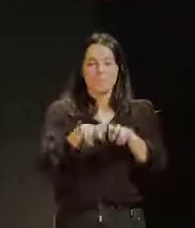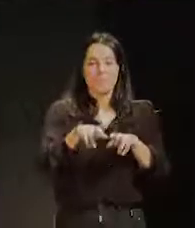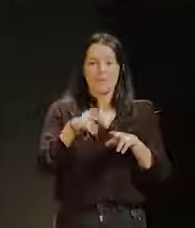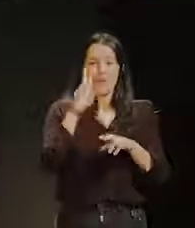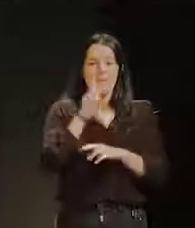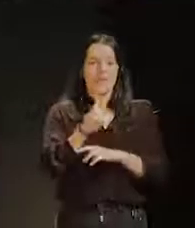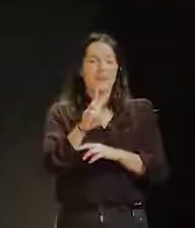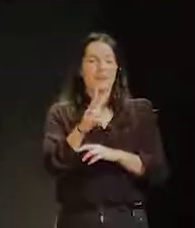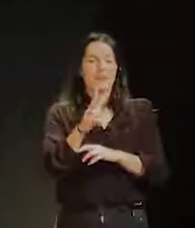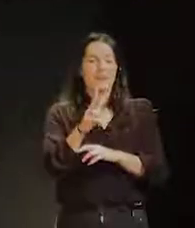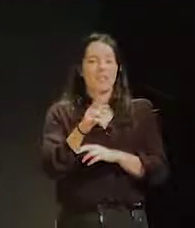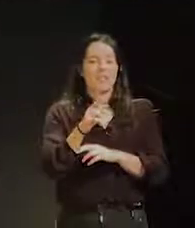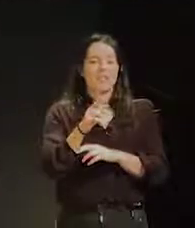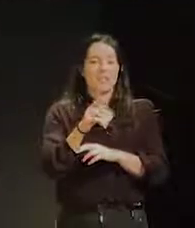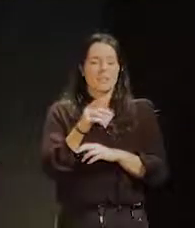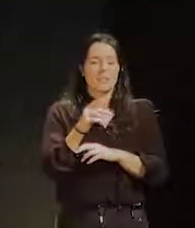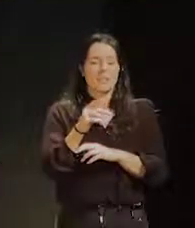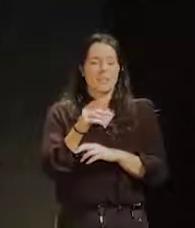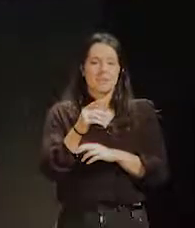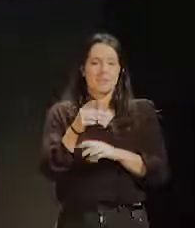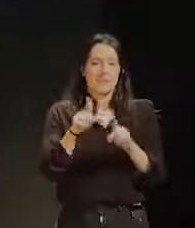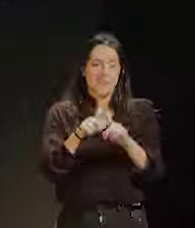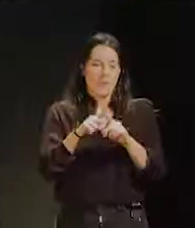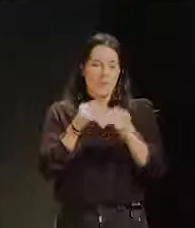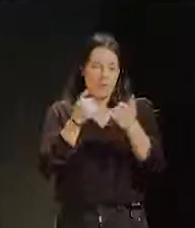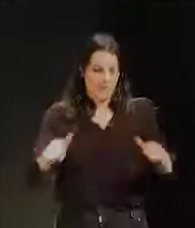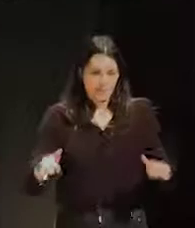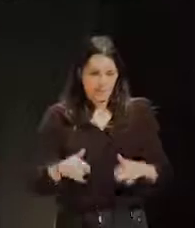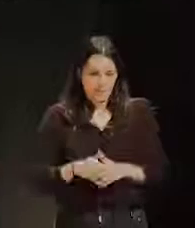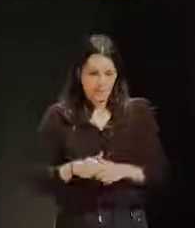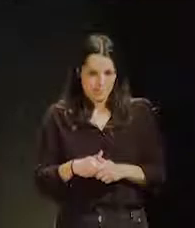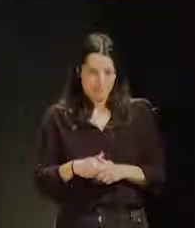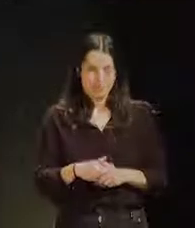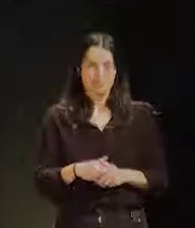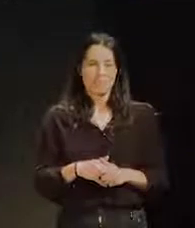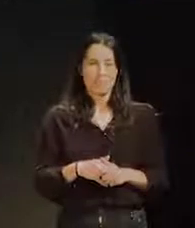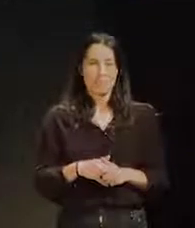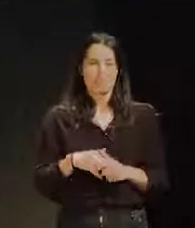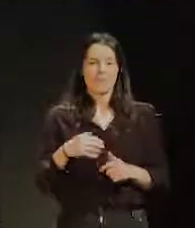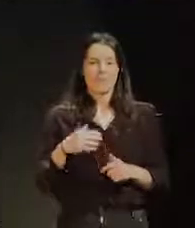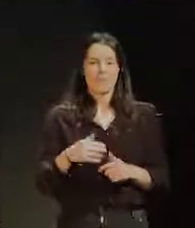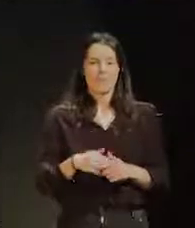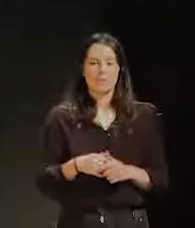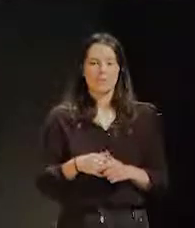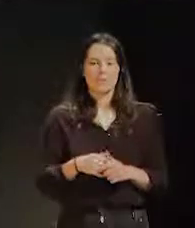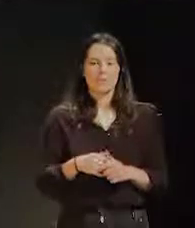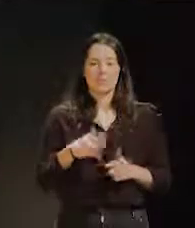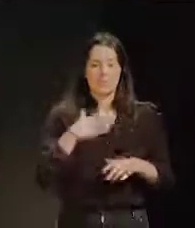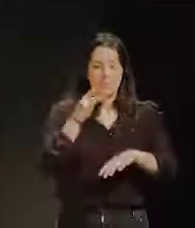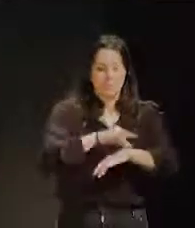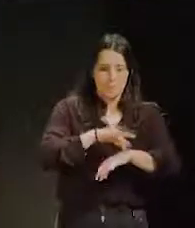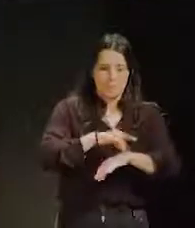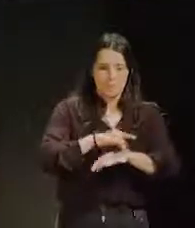espectáculo de él, porque mi médico, aparte de ser neurólogo,